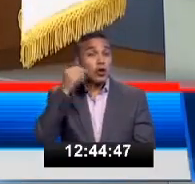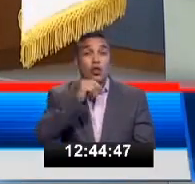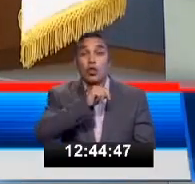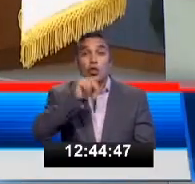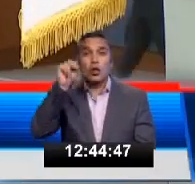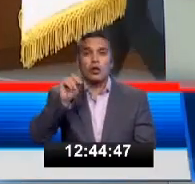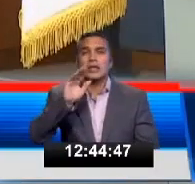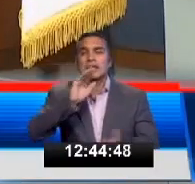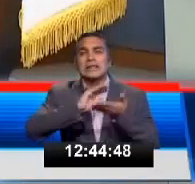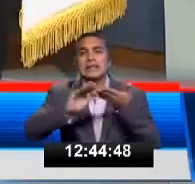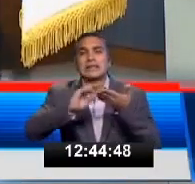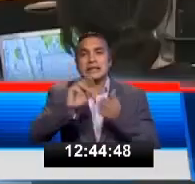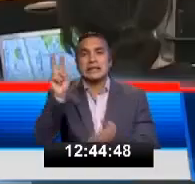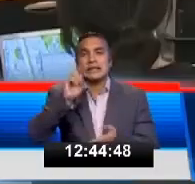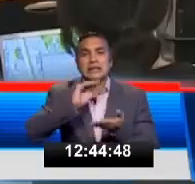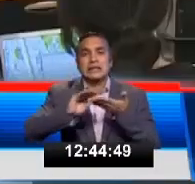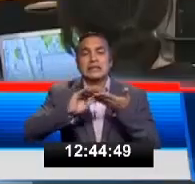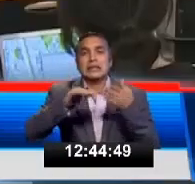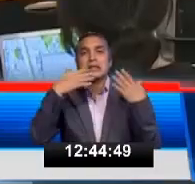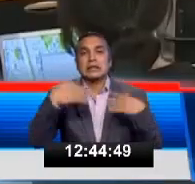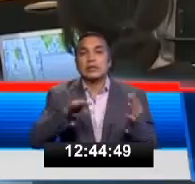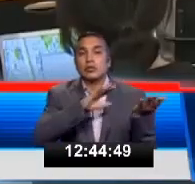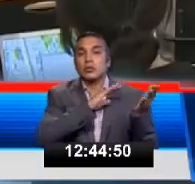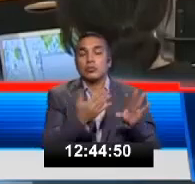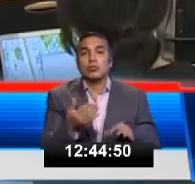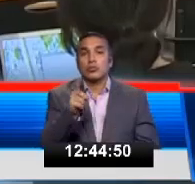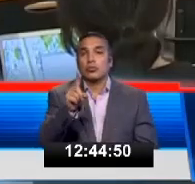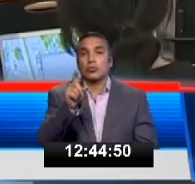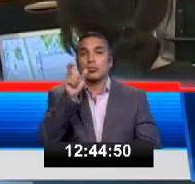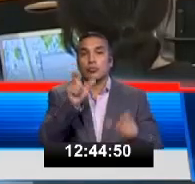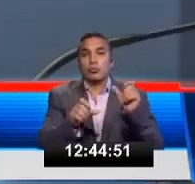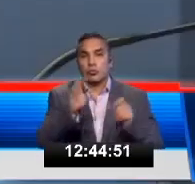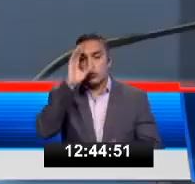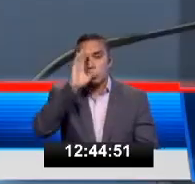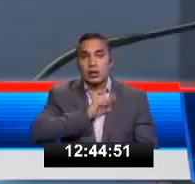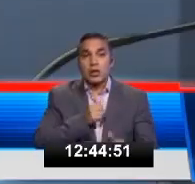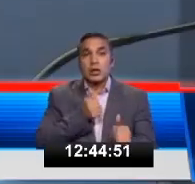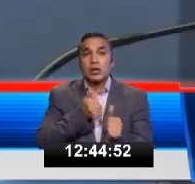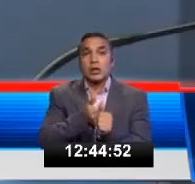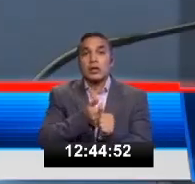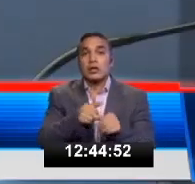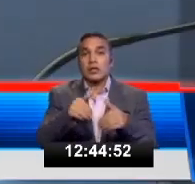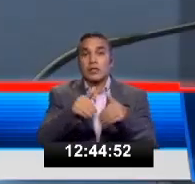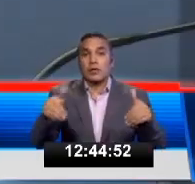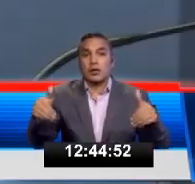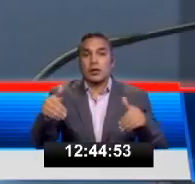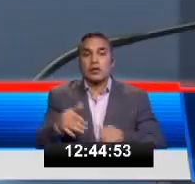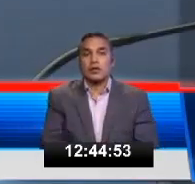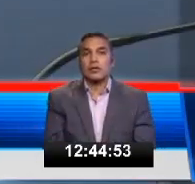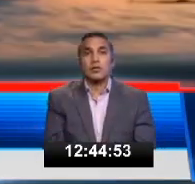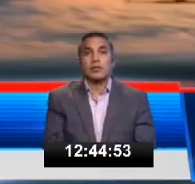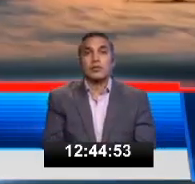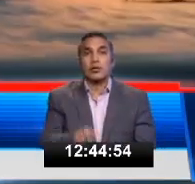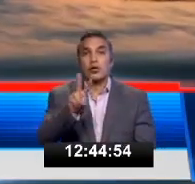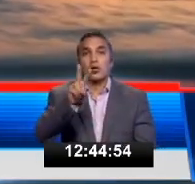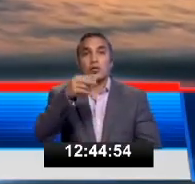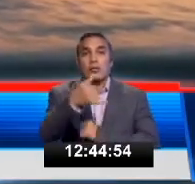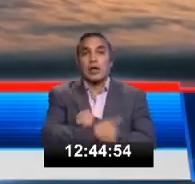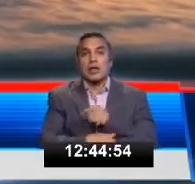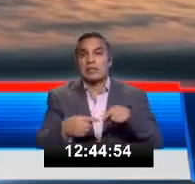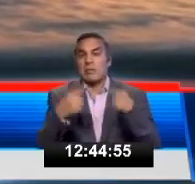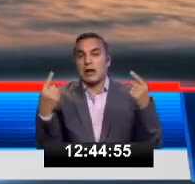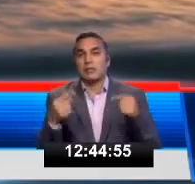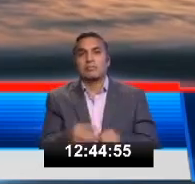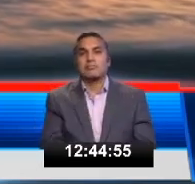jong-un se disculpó este viernes por el asesinato de un oficial surcoreano cerca de la disputada frontera marítima entre las dos naciones rivales